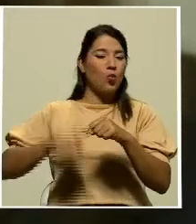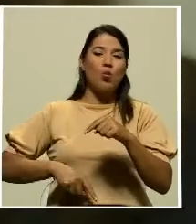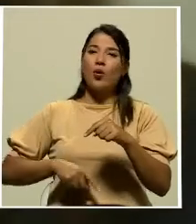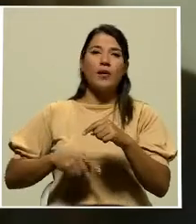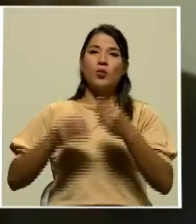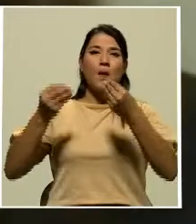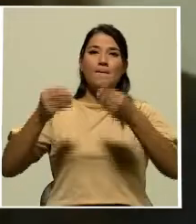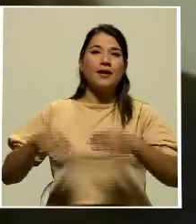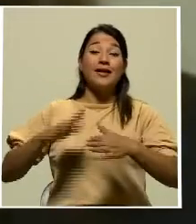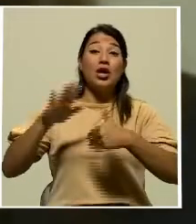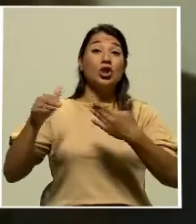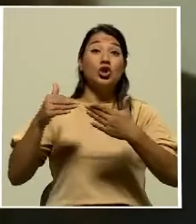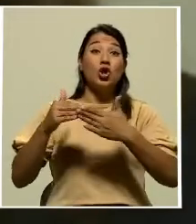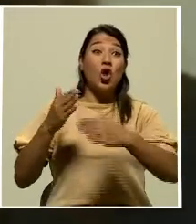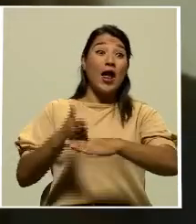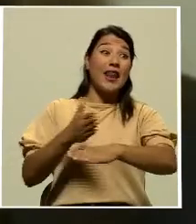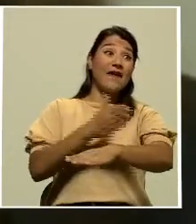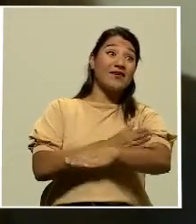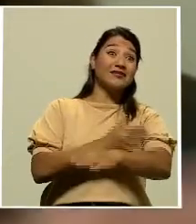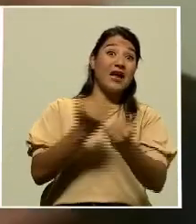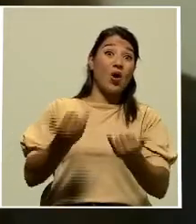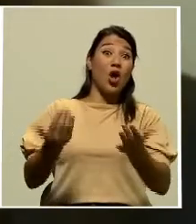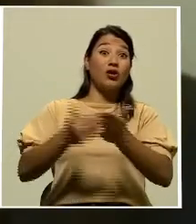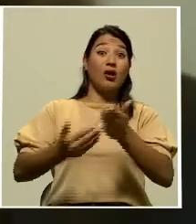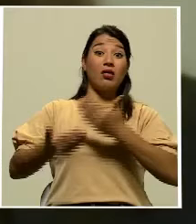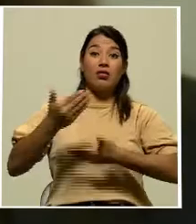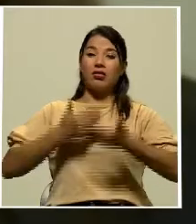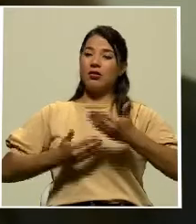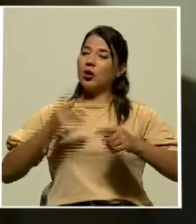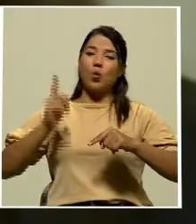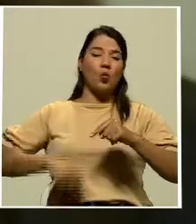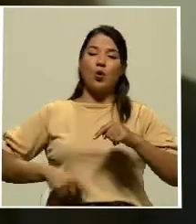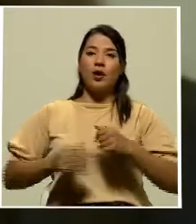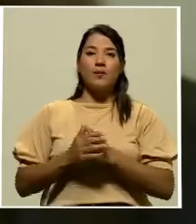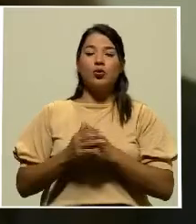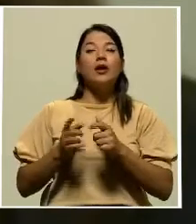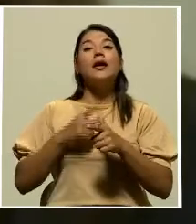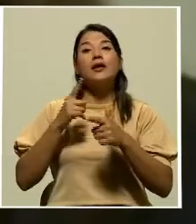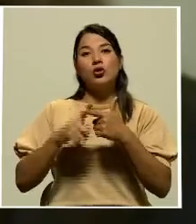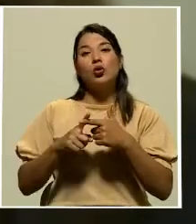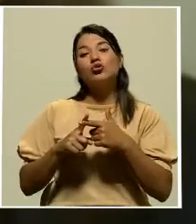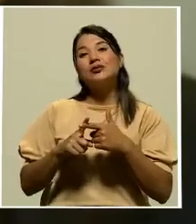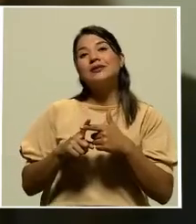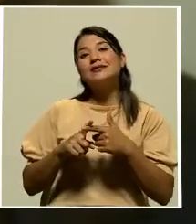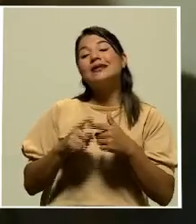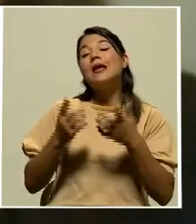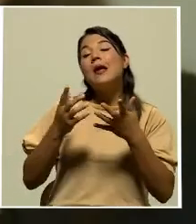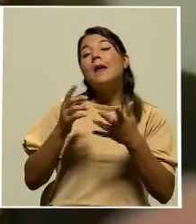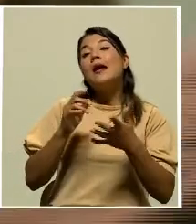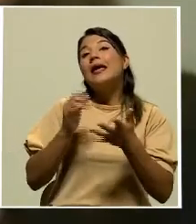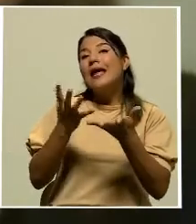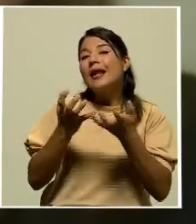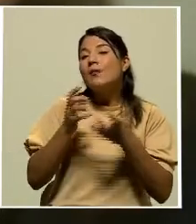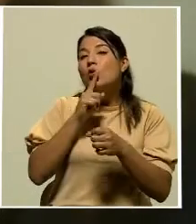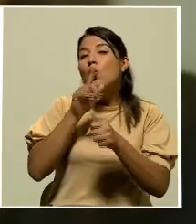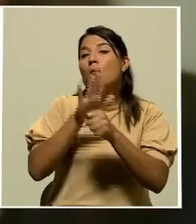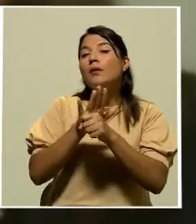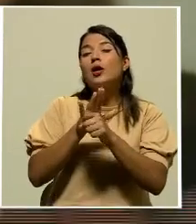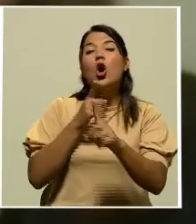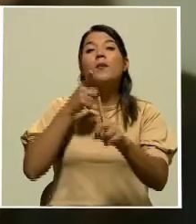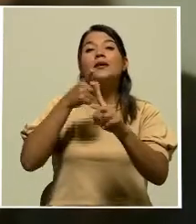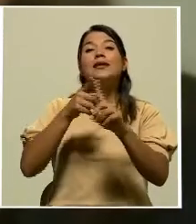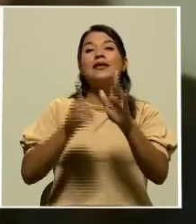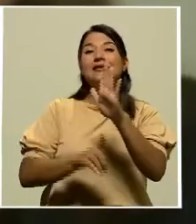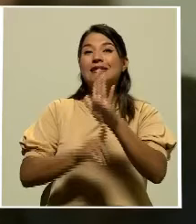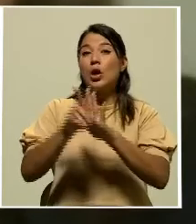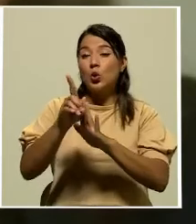perder estes logros e avanços. E aí, se vamos para os objetivos de desenvolvimento sustentável, aí há todo um